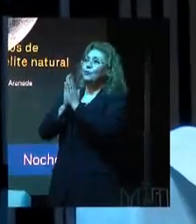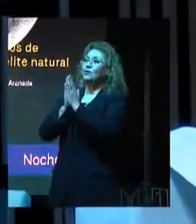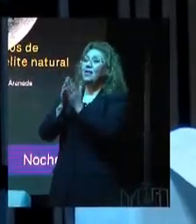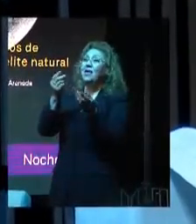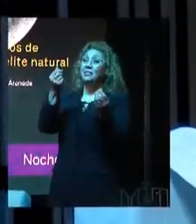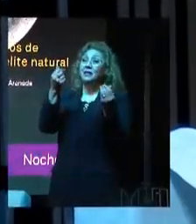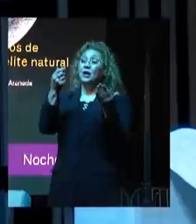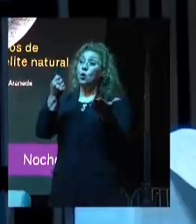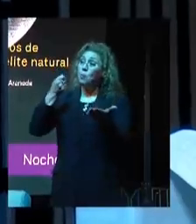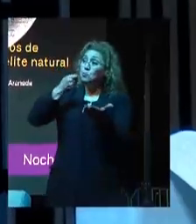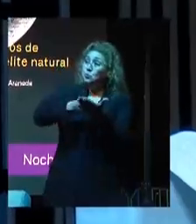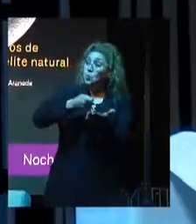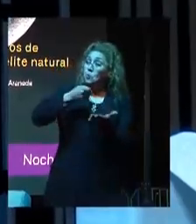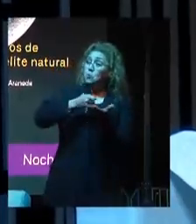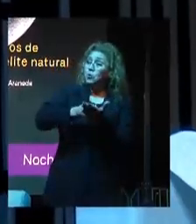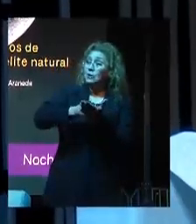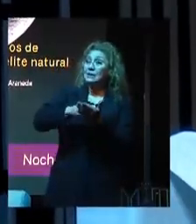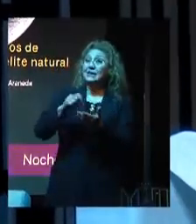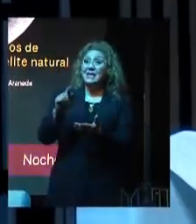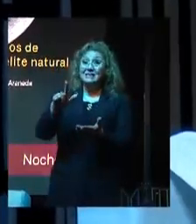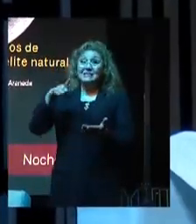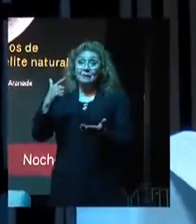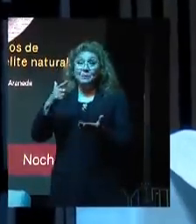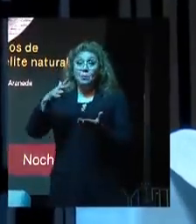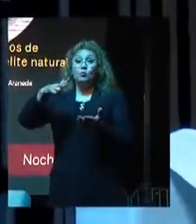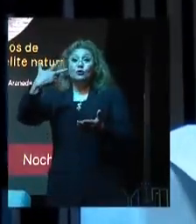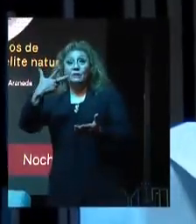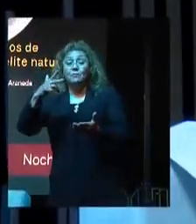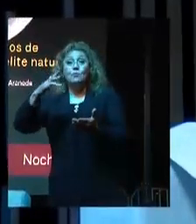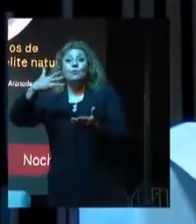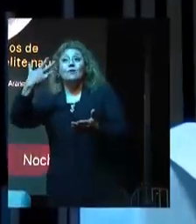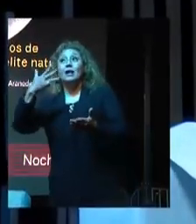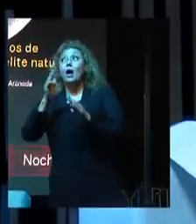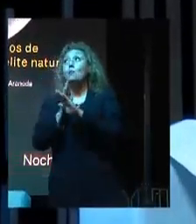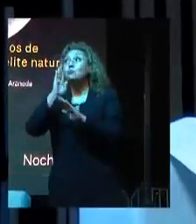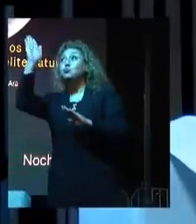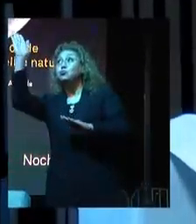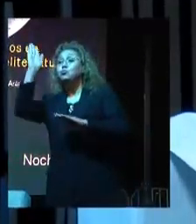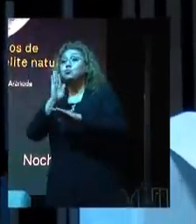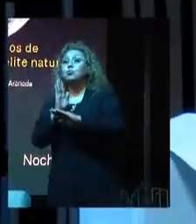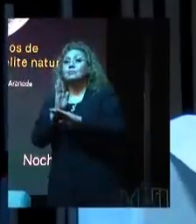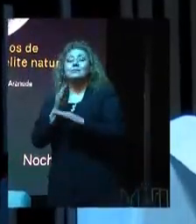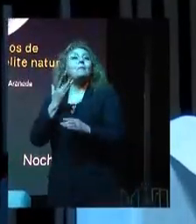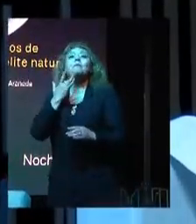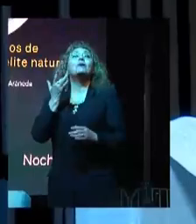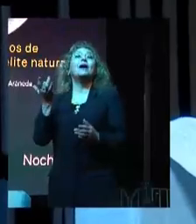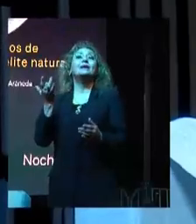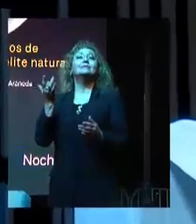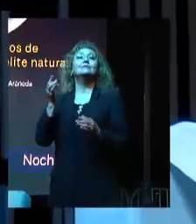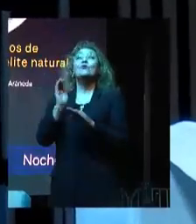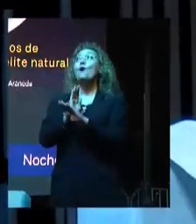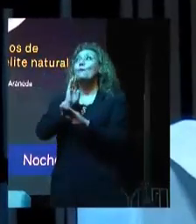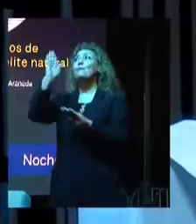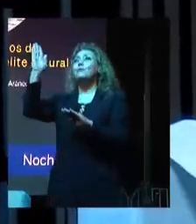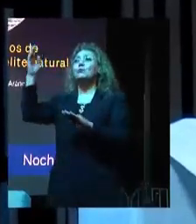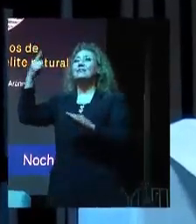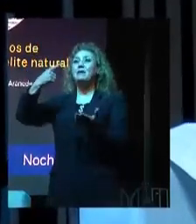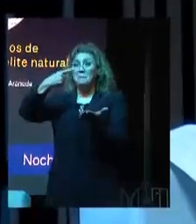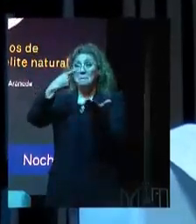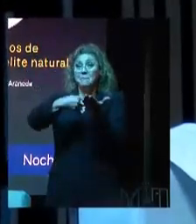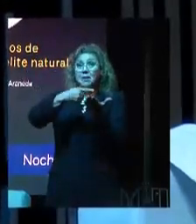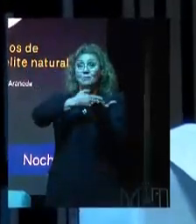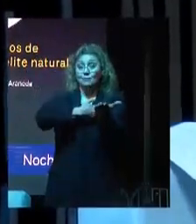dinero en ir por séptima o por octava o por novena vez a la luna, porque ir a la luna costaba